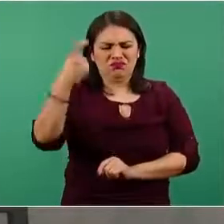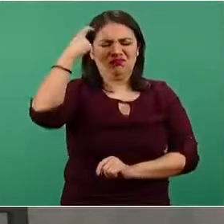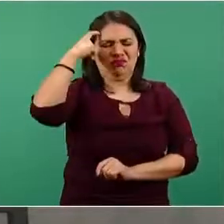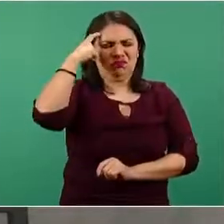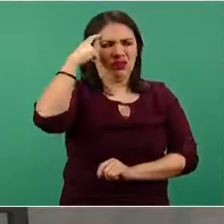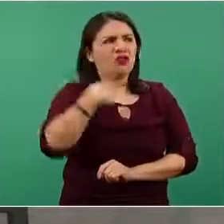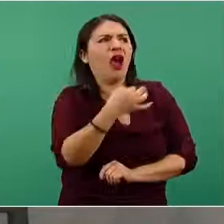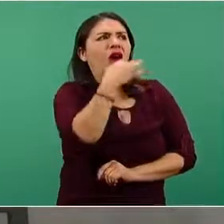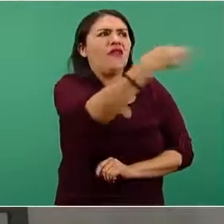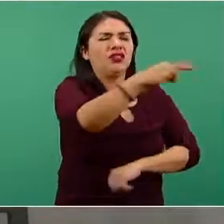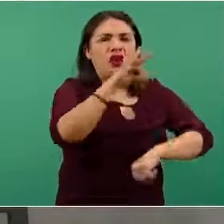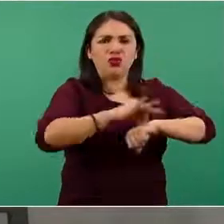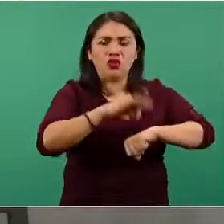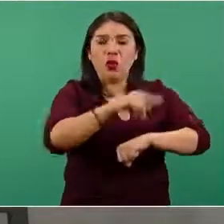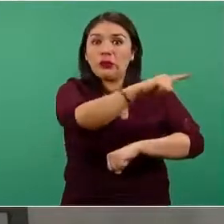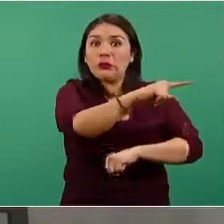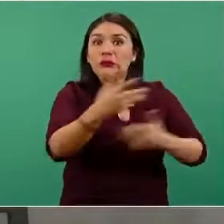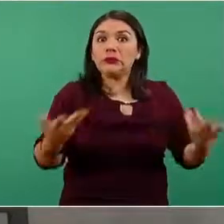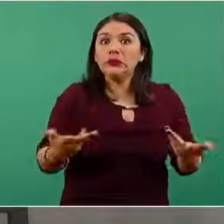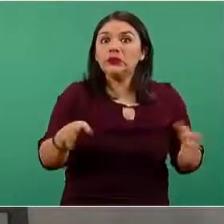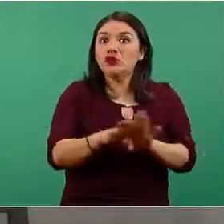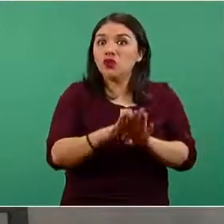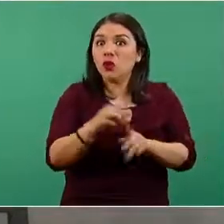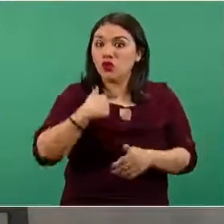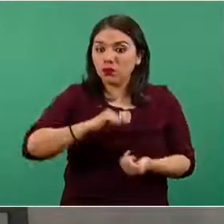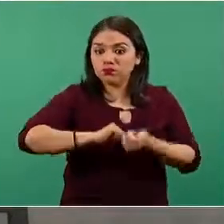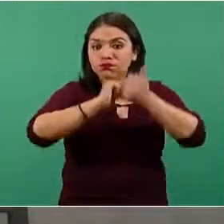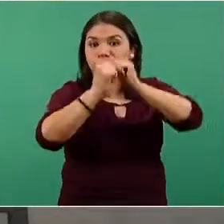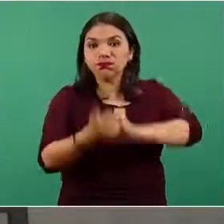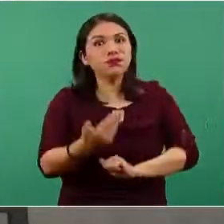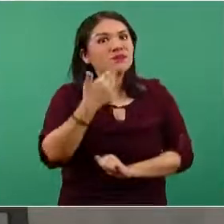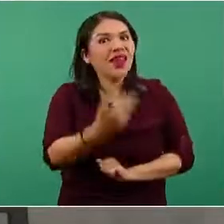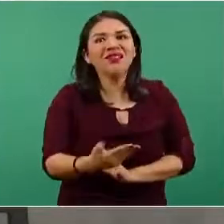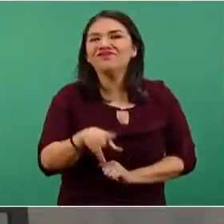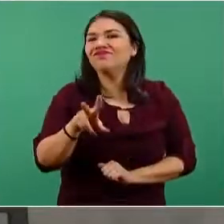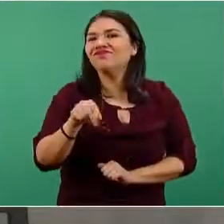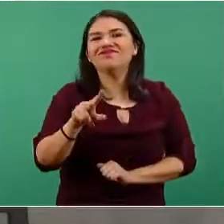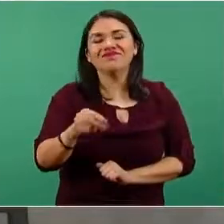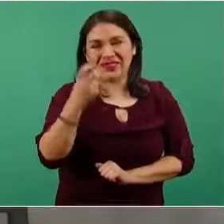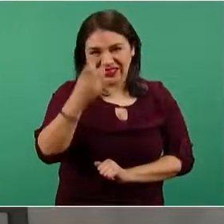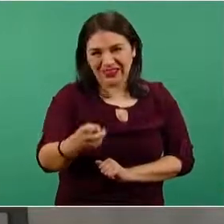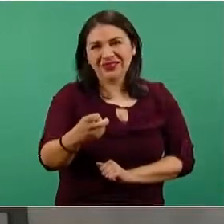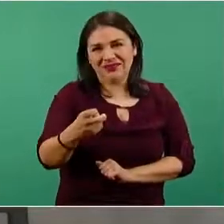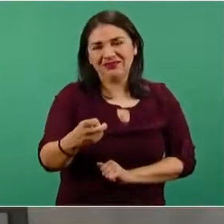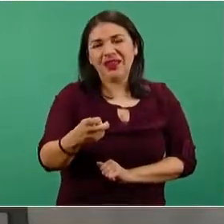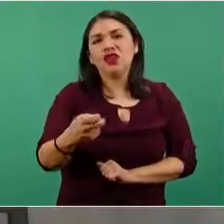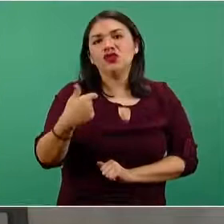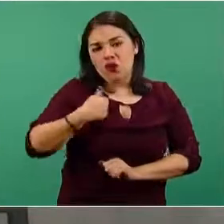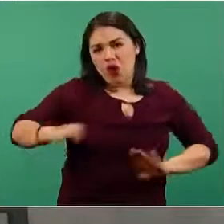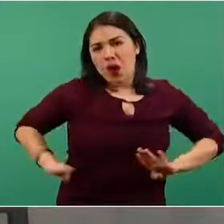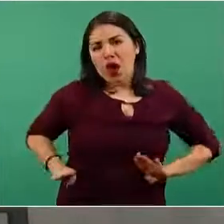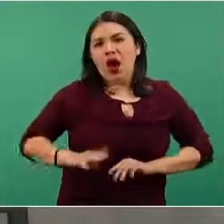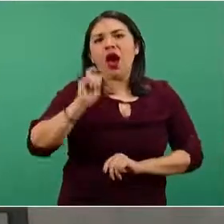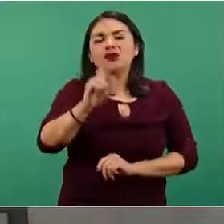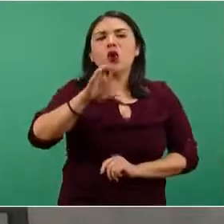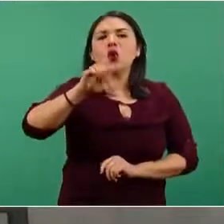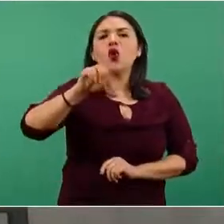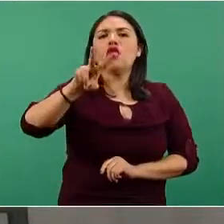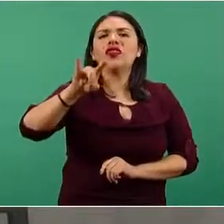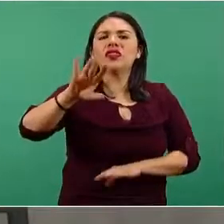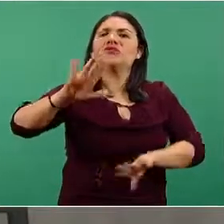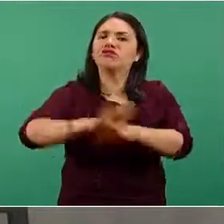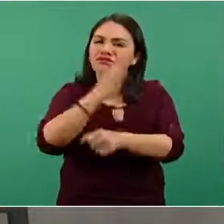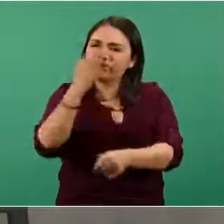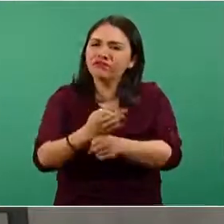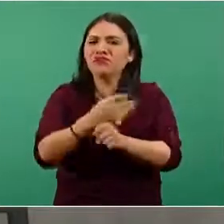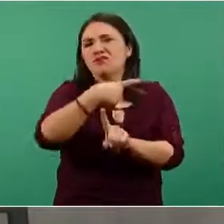médico tratante de que no estaba teniendo una buena evolución. Como se ha comentado, yo tuve una condición que se conoce como COVID moderado,